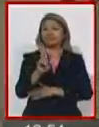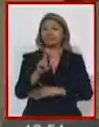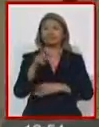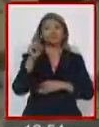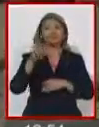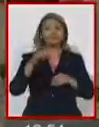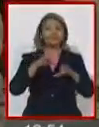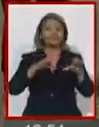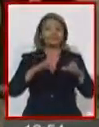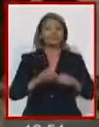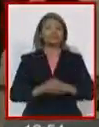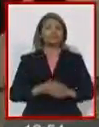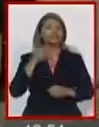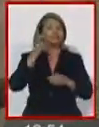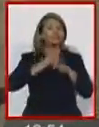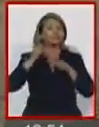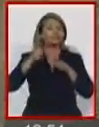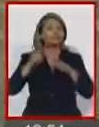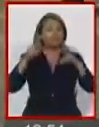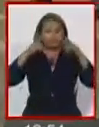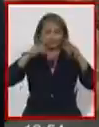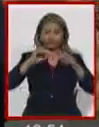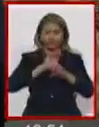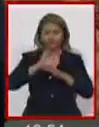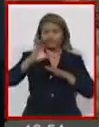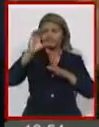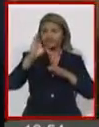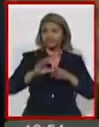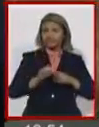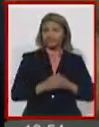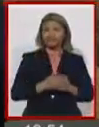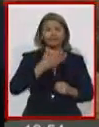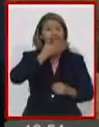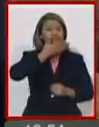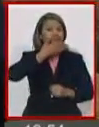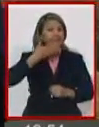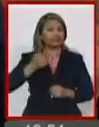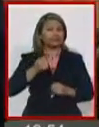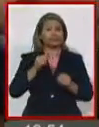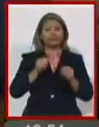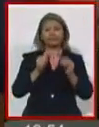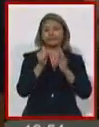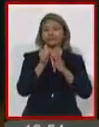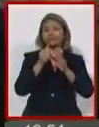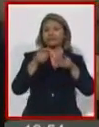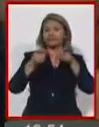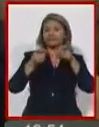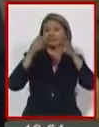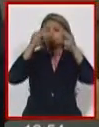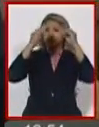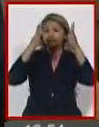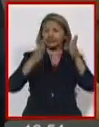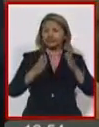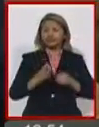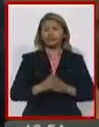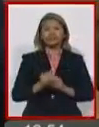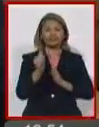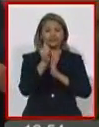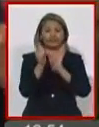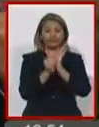académica. Van a hacer un análisis completo, los mejores docentes de las carreras de Derecho de las universidades